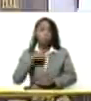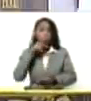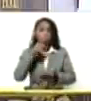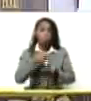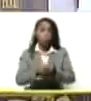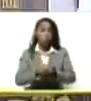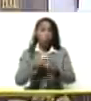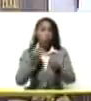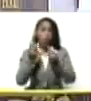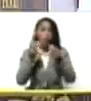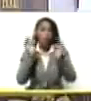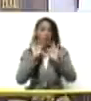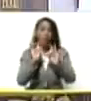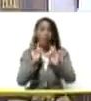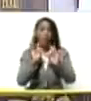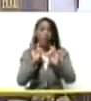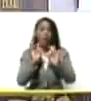ellos